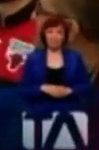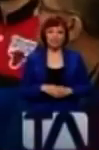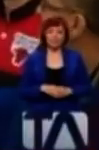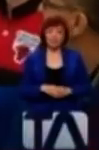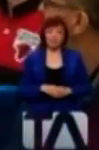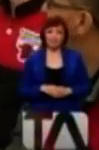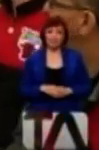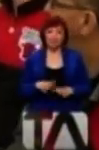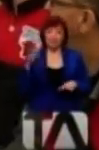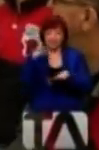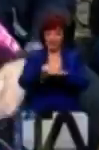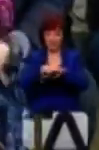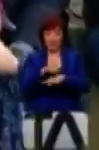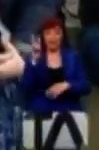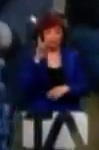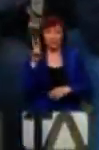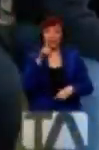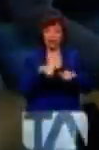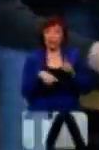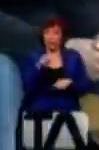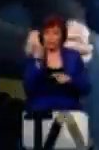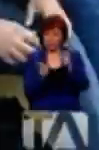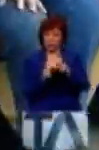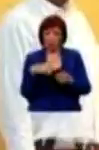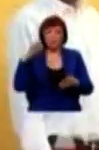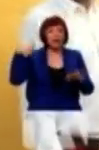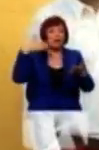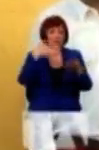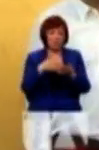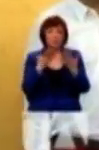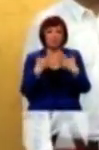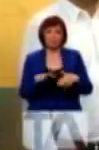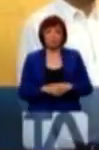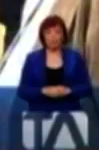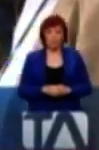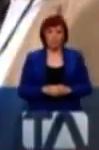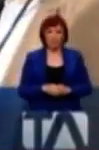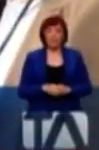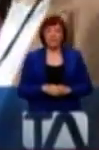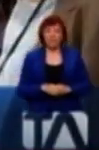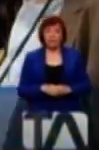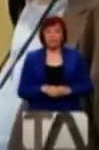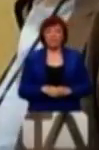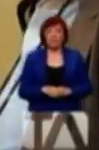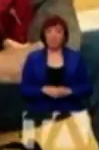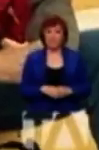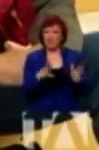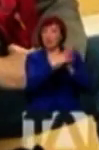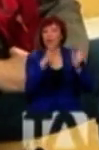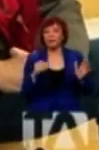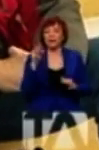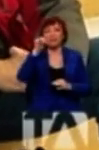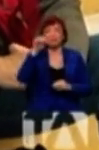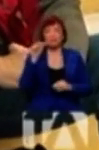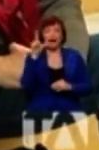escucharás. Desde la tarde de este viernes, otros talentos también empezaron a llegar. Yo me llamo Maluma Baby. El Maluma ecuatoriano viene desde